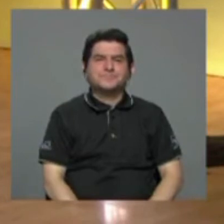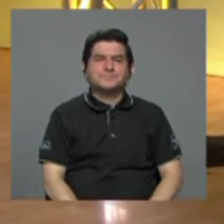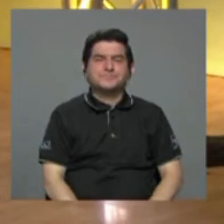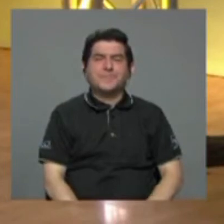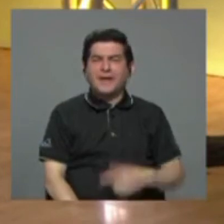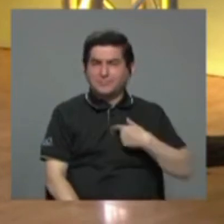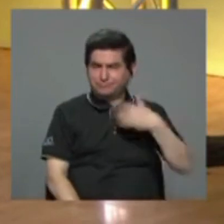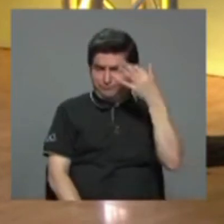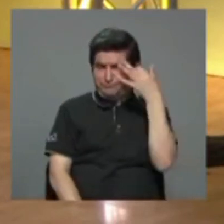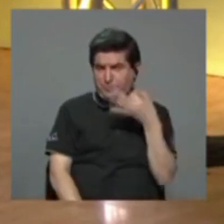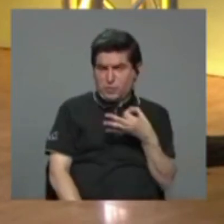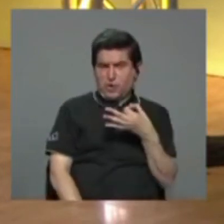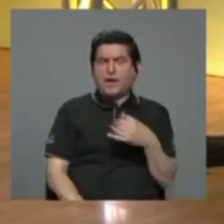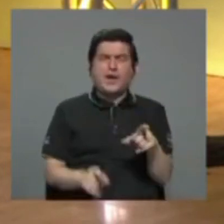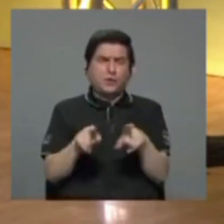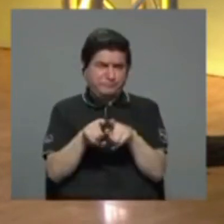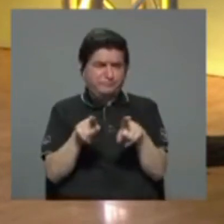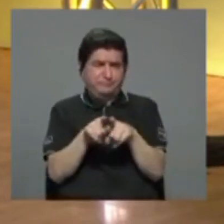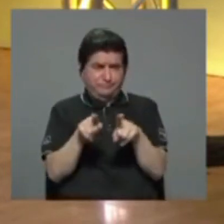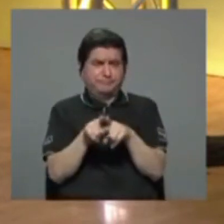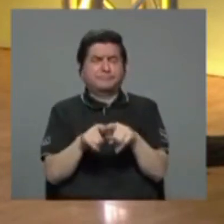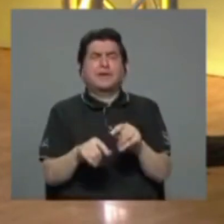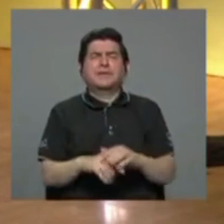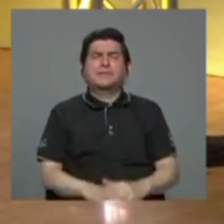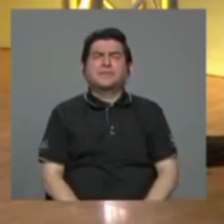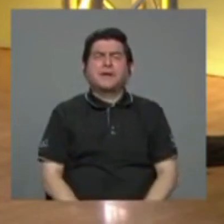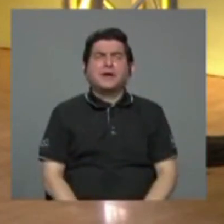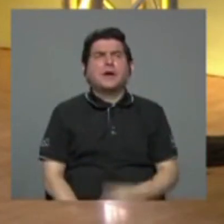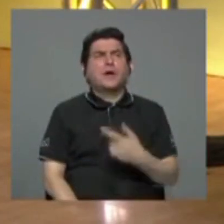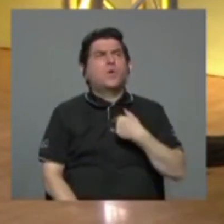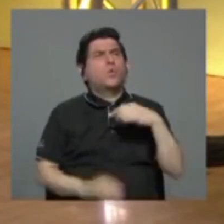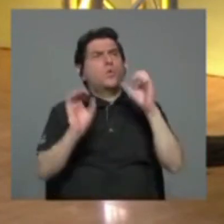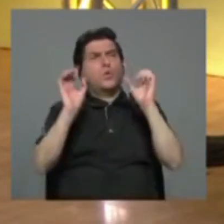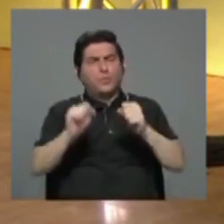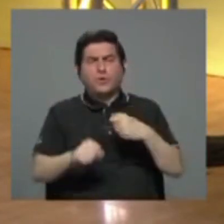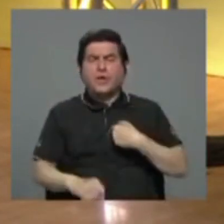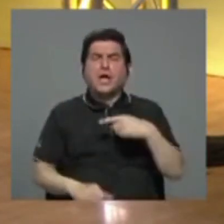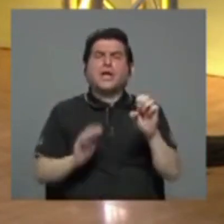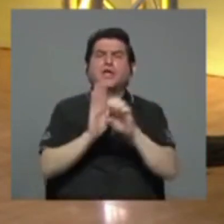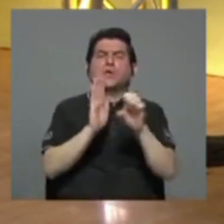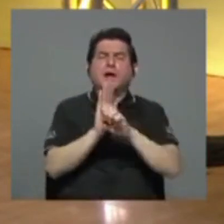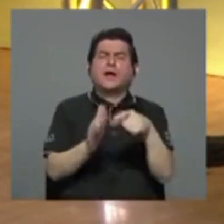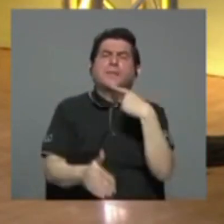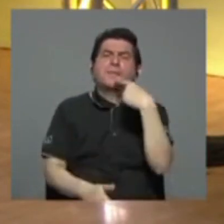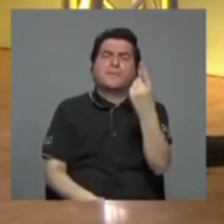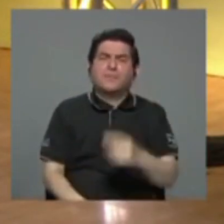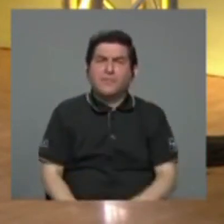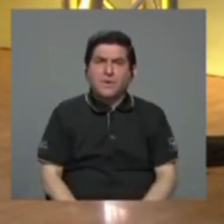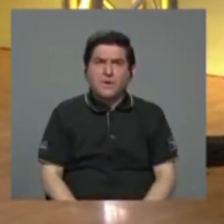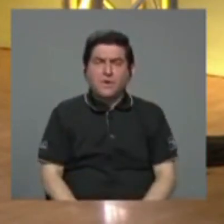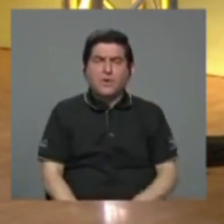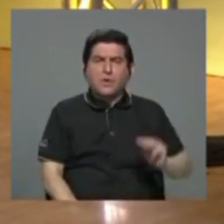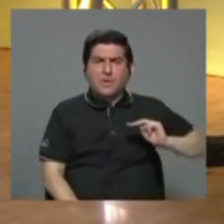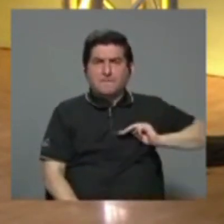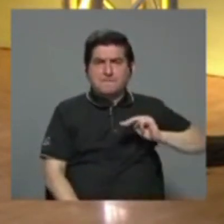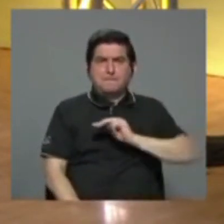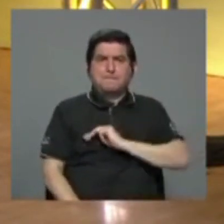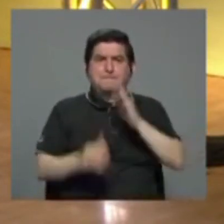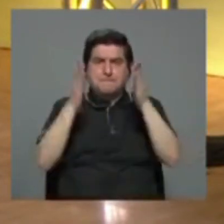me parece que además uno podría, y voy a usar un ejemplo particular, el ministro Salas,